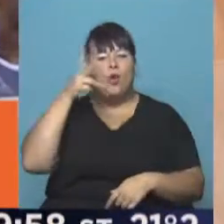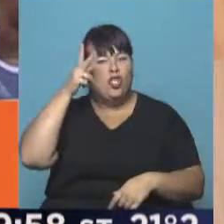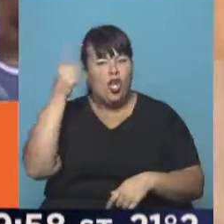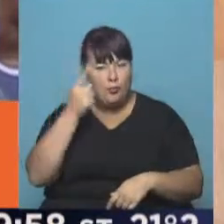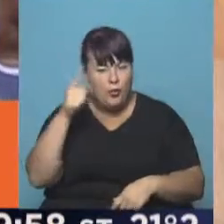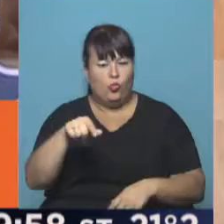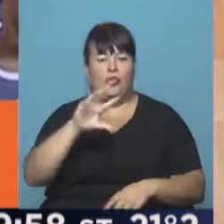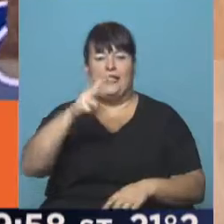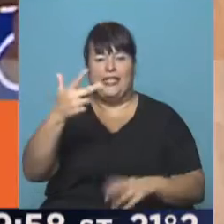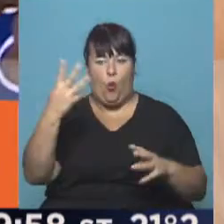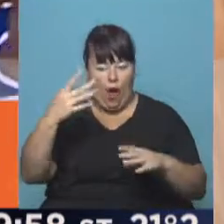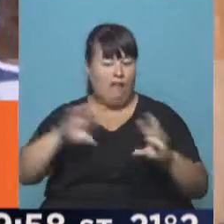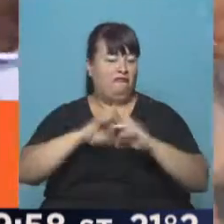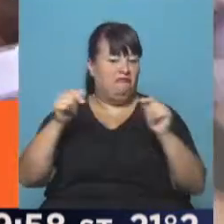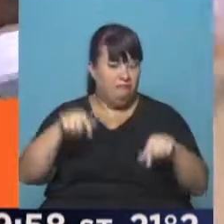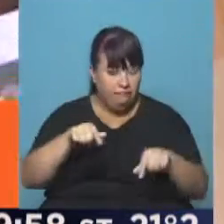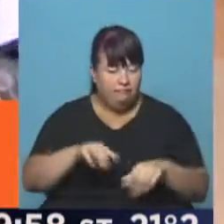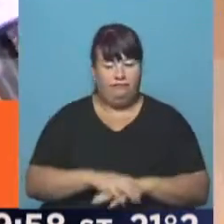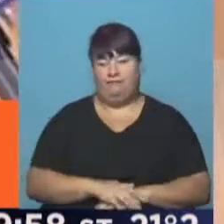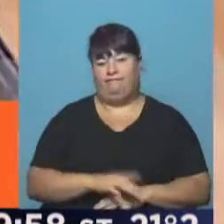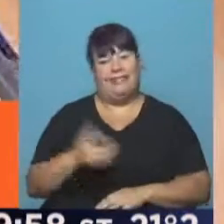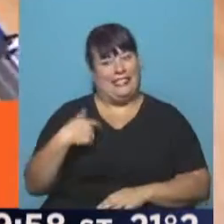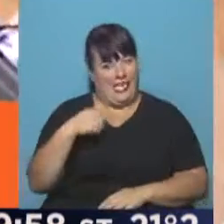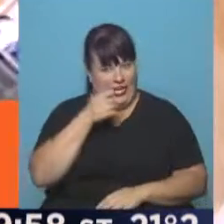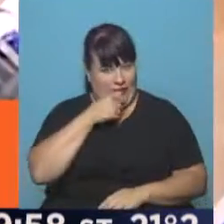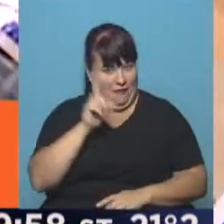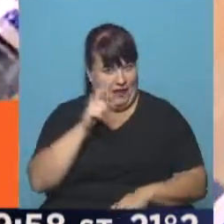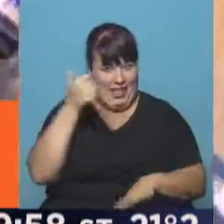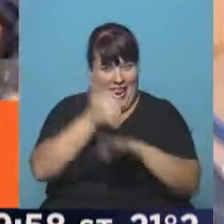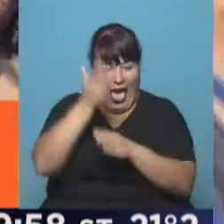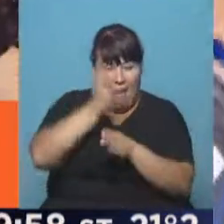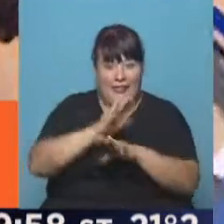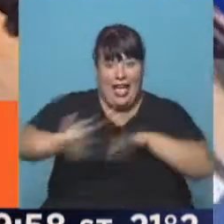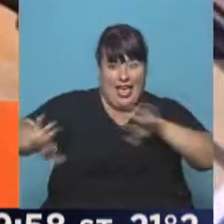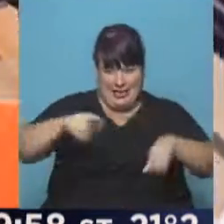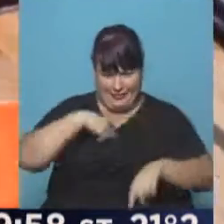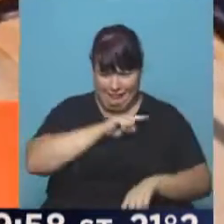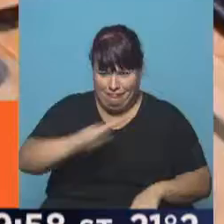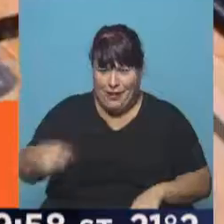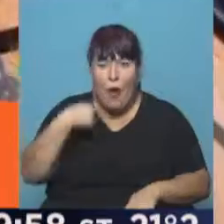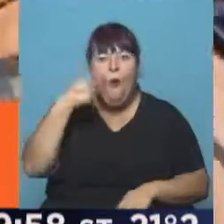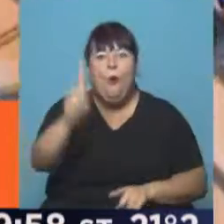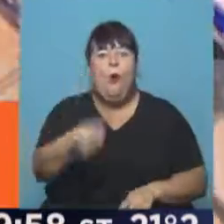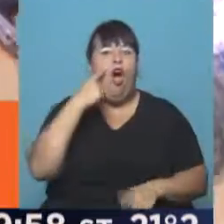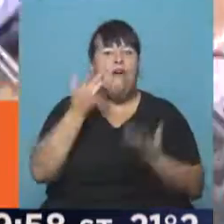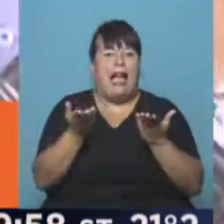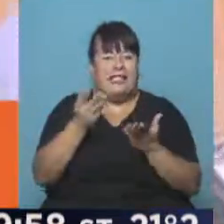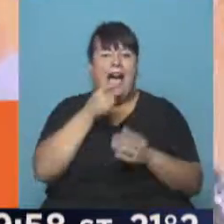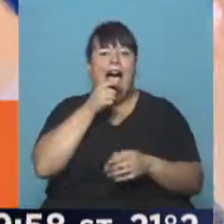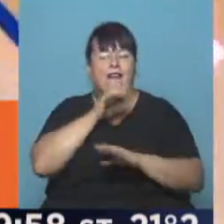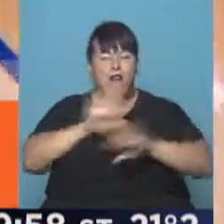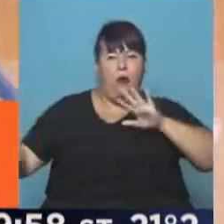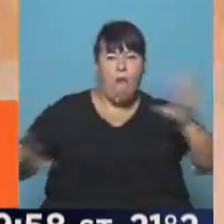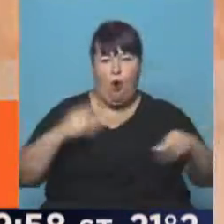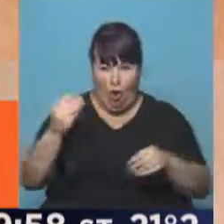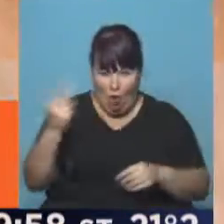termine el tercer cuarto cuando se daba esta situación. No me gustaría para nada estar en el medio separando, como hizo este asistente, este árbitro, a